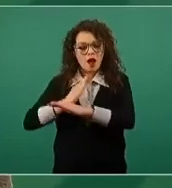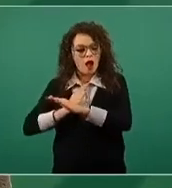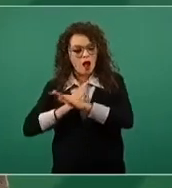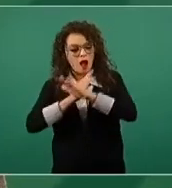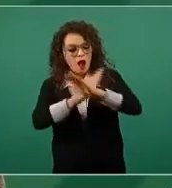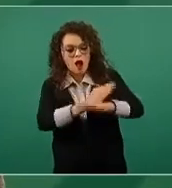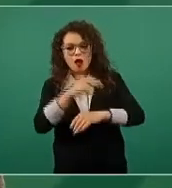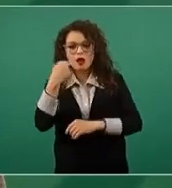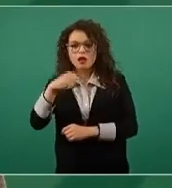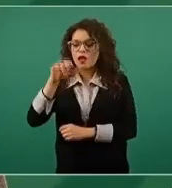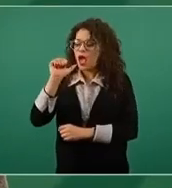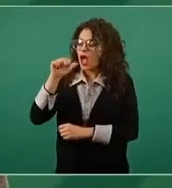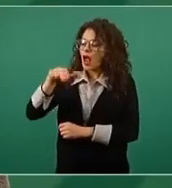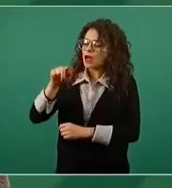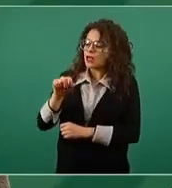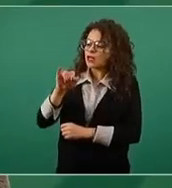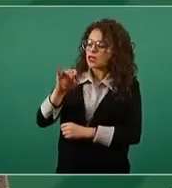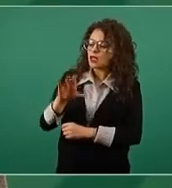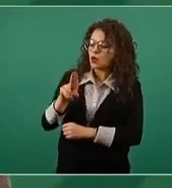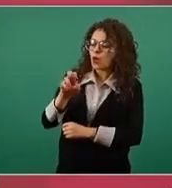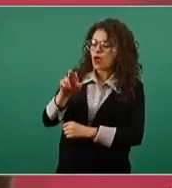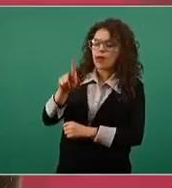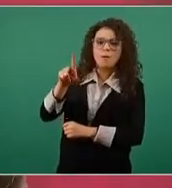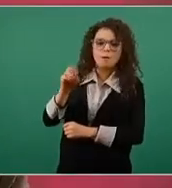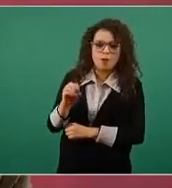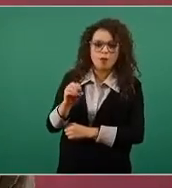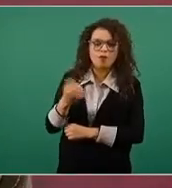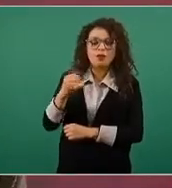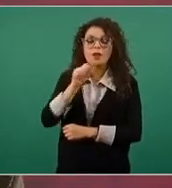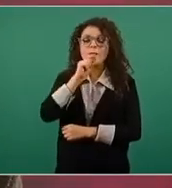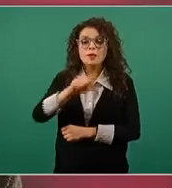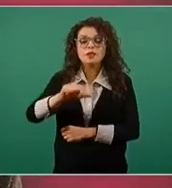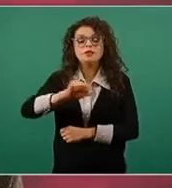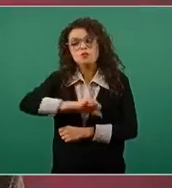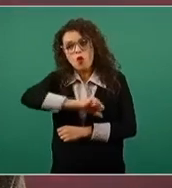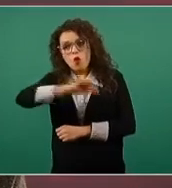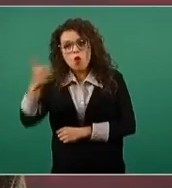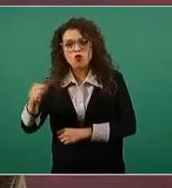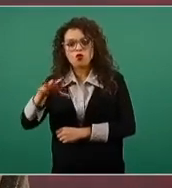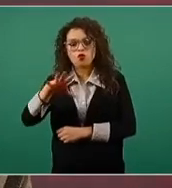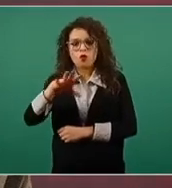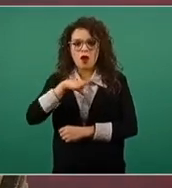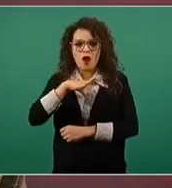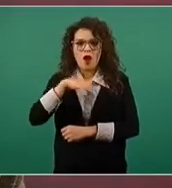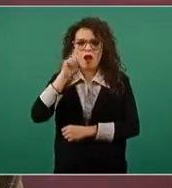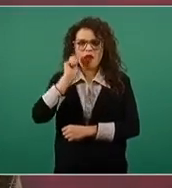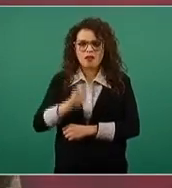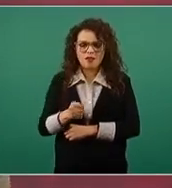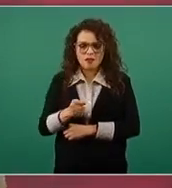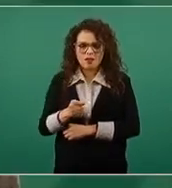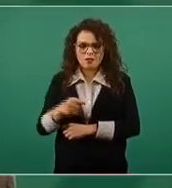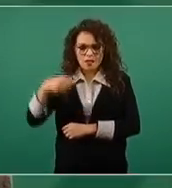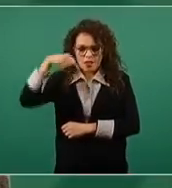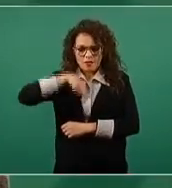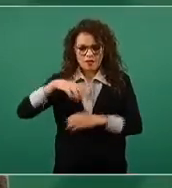proceso participan también otras sustancias que circulan por el cuerpo y estimulan estos